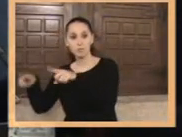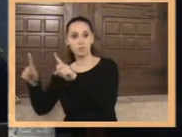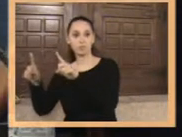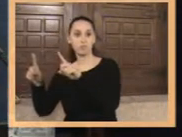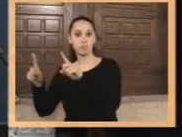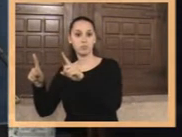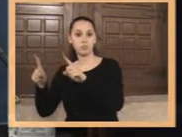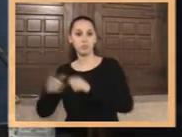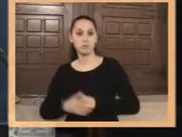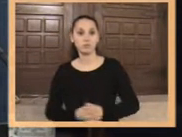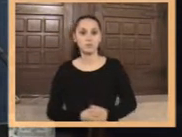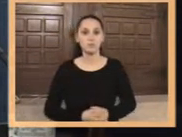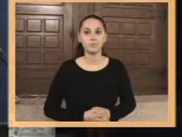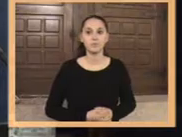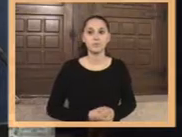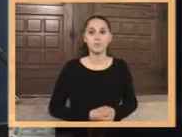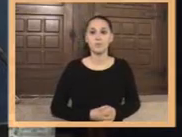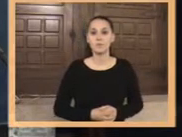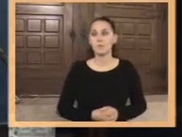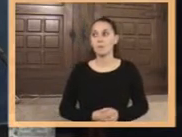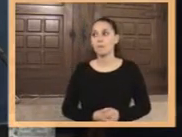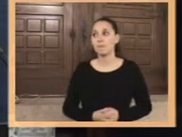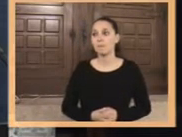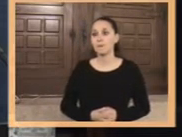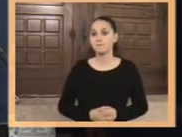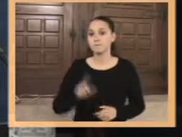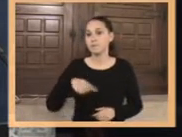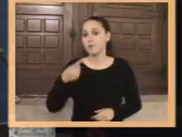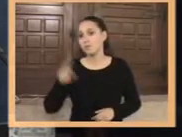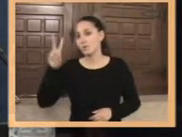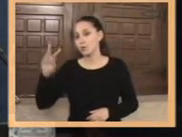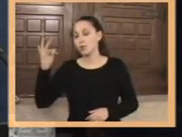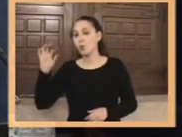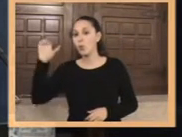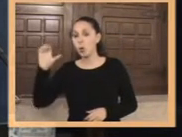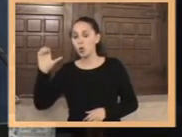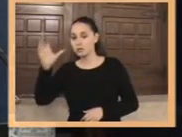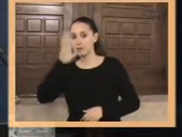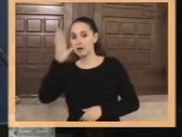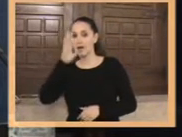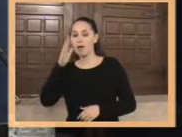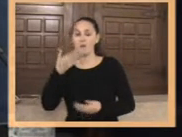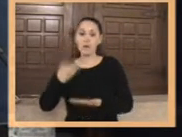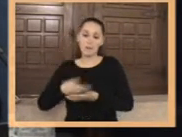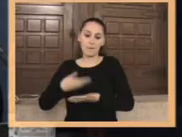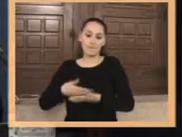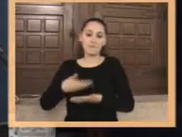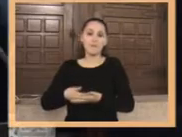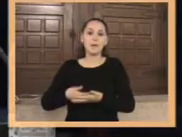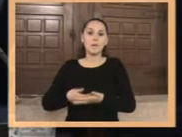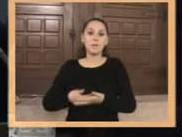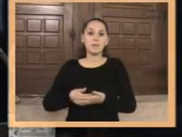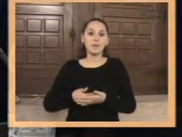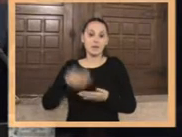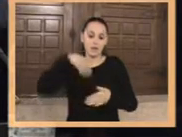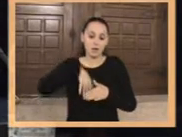capacidad suficiente en nuestra depuradora. Y la UTE del agua nos pide a nosotros que paguemos el millón de euros correspondiente a la depuración de aguas del Jerte. ¿Cómo vamos a nosotros a pagar con el